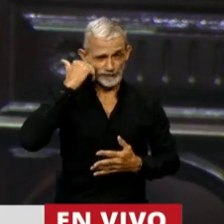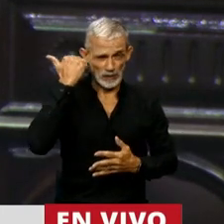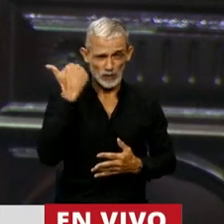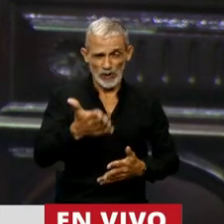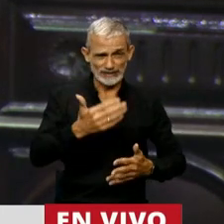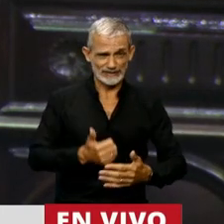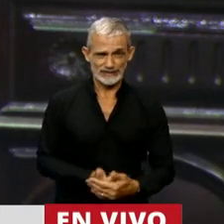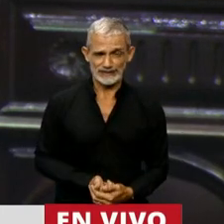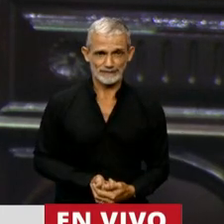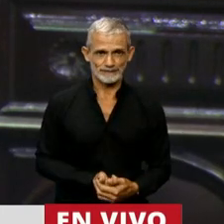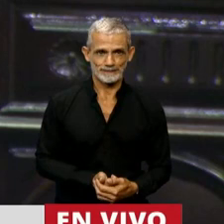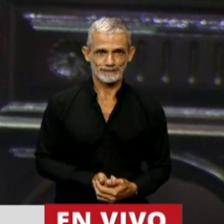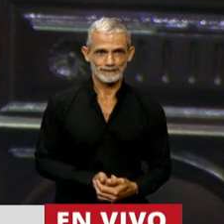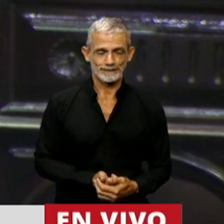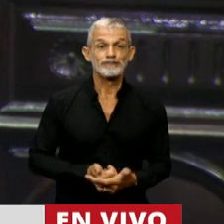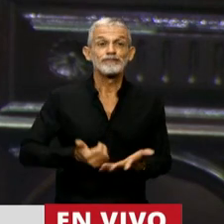señor presidente.